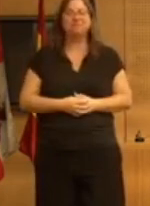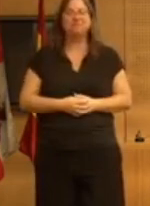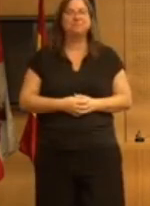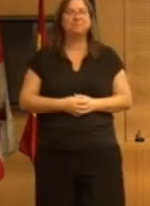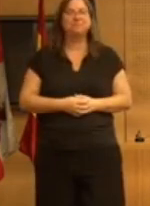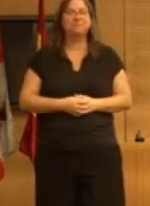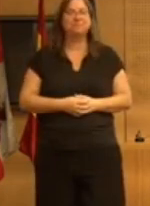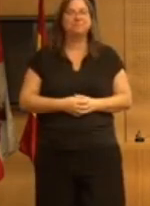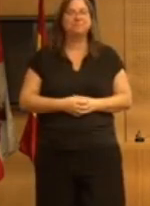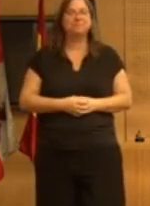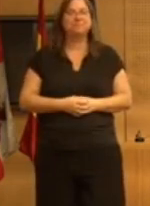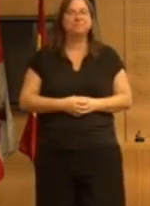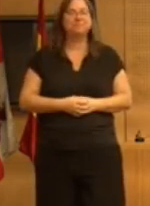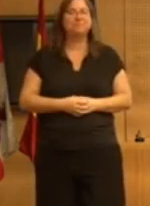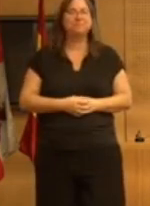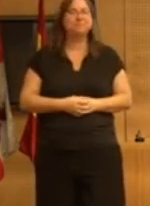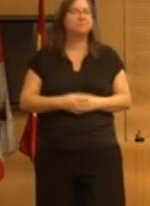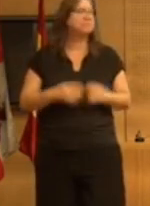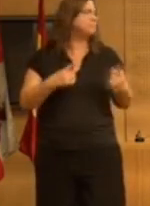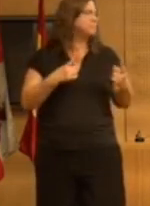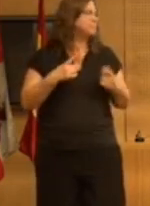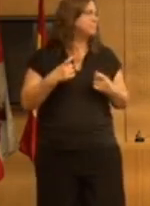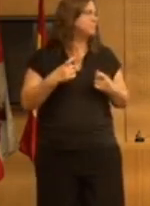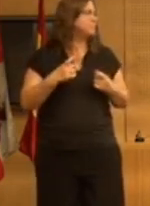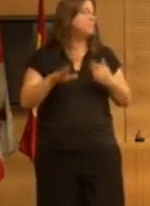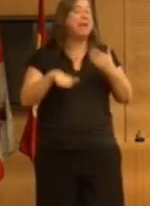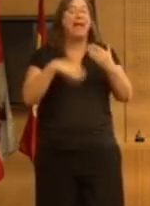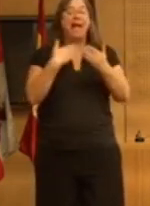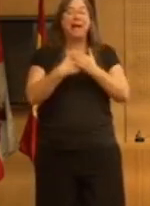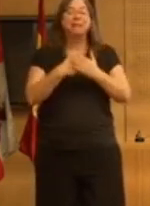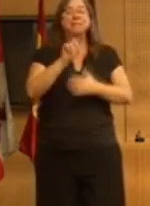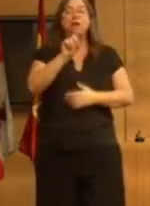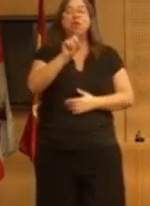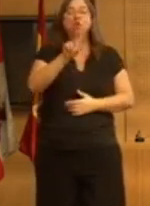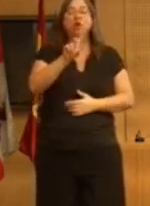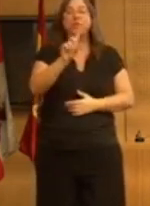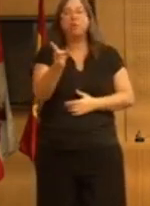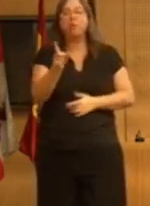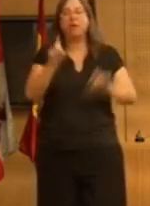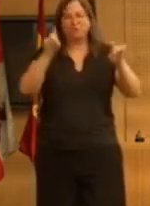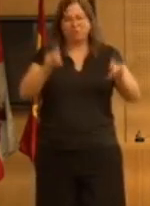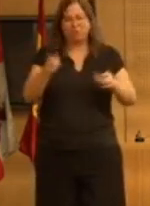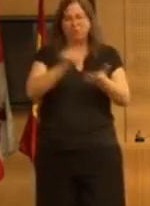¿A qué hora nos vemos aquí? Hasta las 12:15, por favor, nos volvemos a ver aquí. Vale.